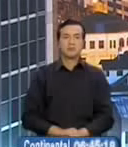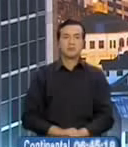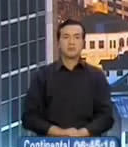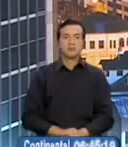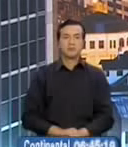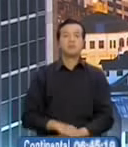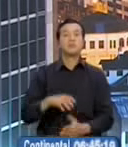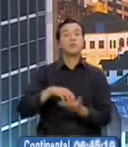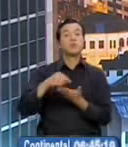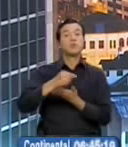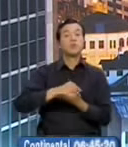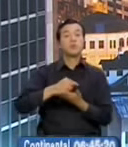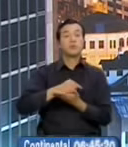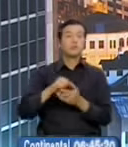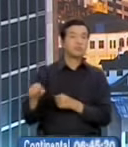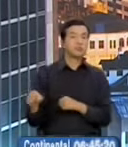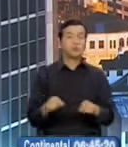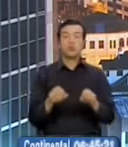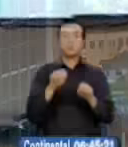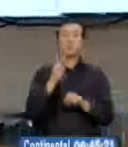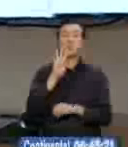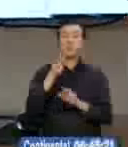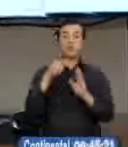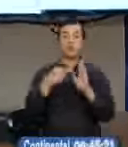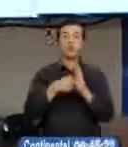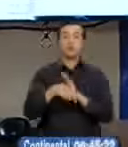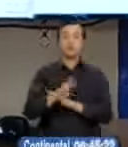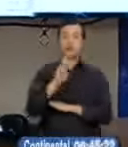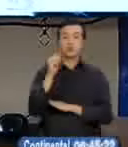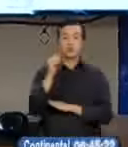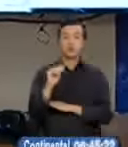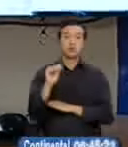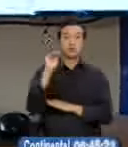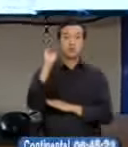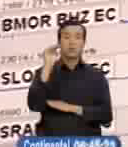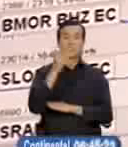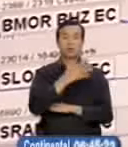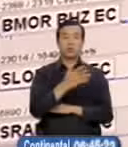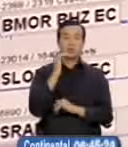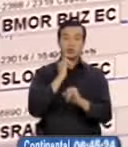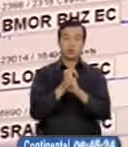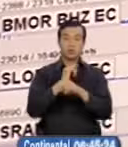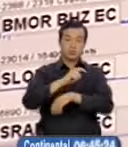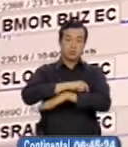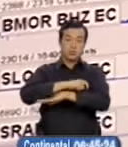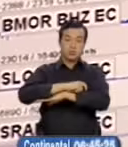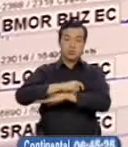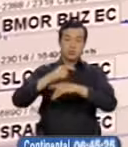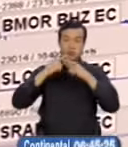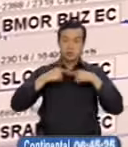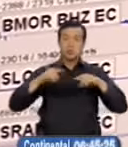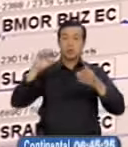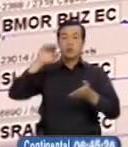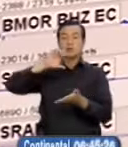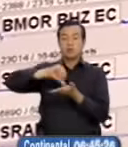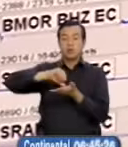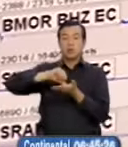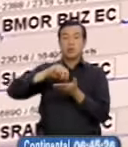Y en la provincia del Guayas se registró un sismo de 4.6 grados de magnitud en la escala de Richter. El Instituto Geofísico informó que el epicentro se ubicó